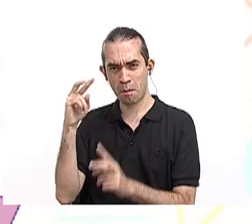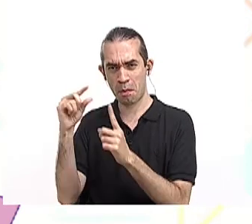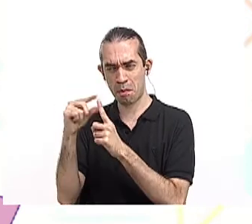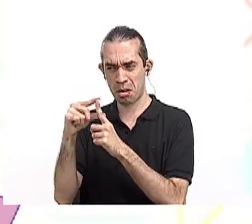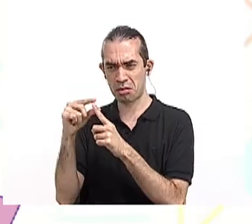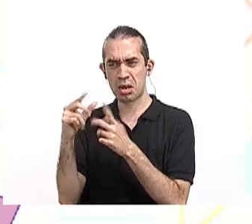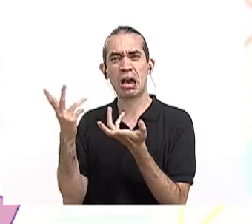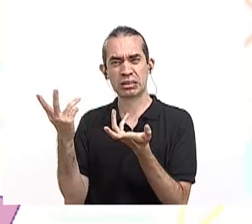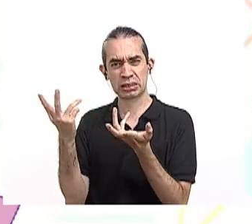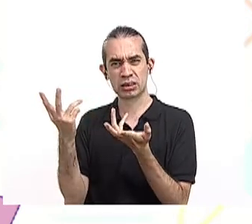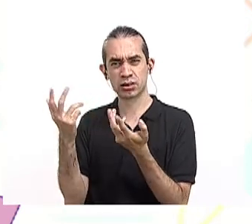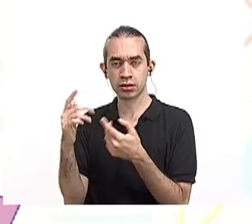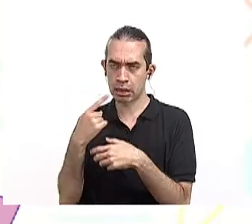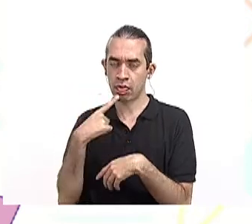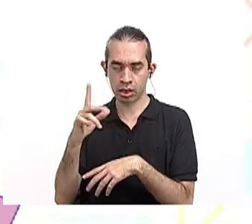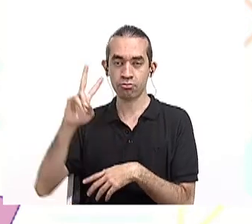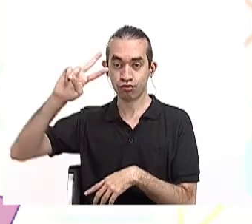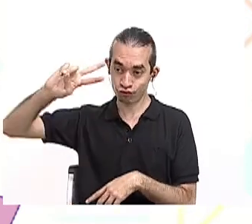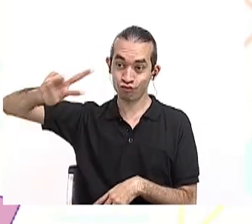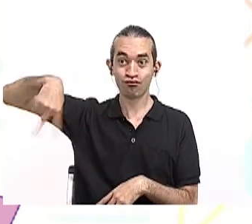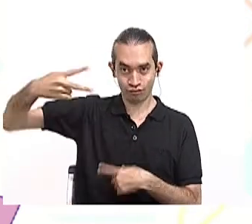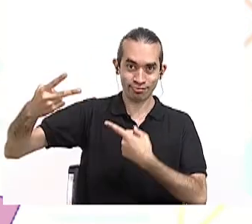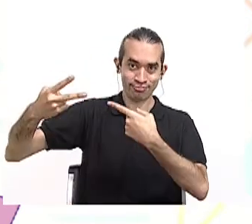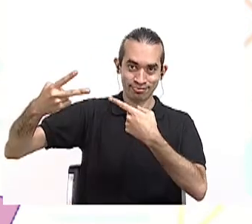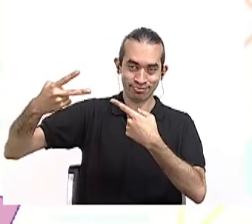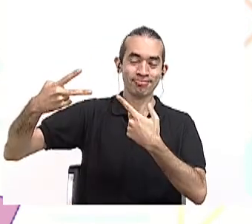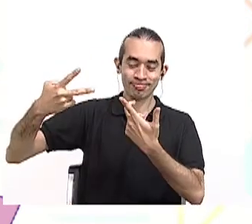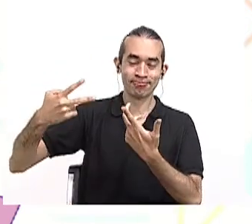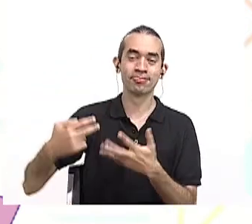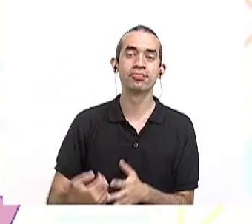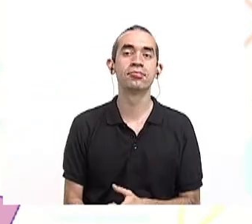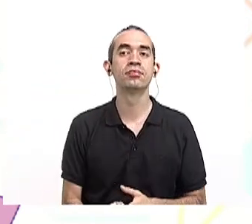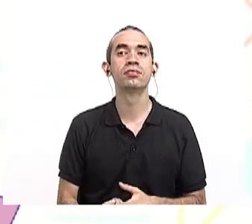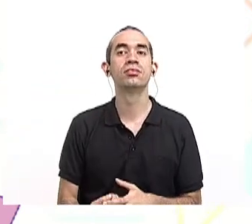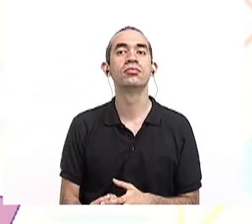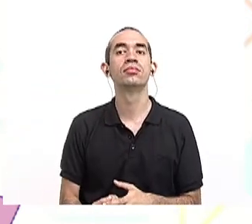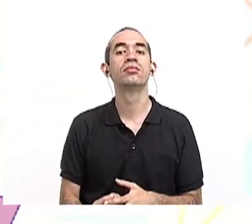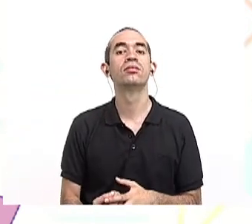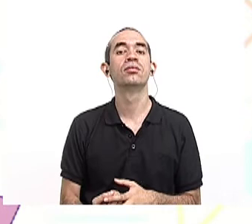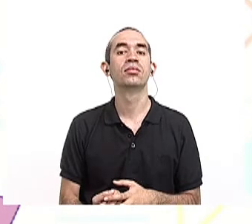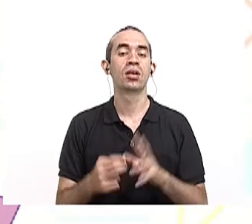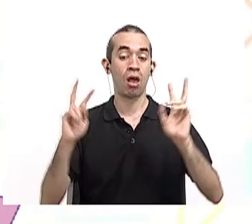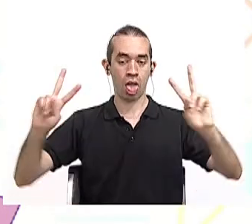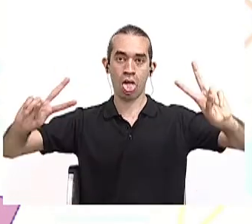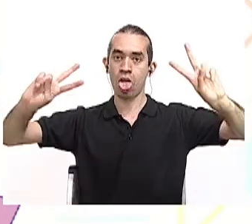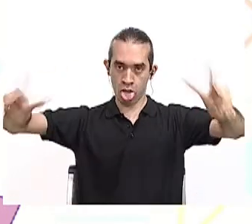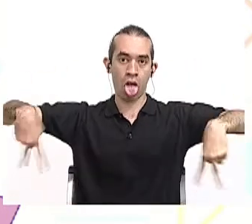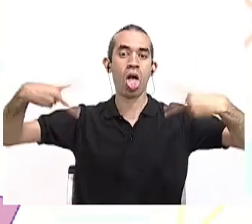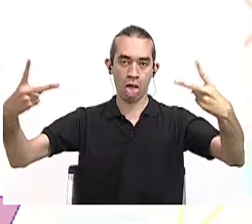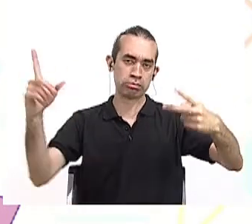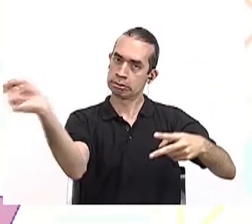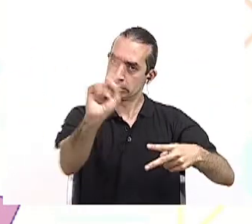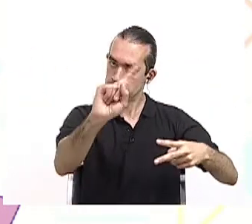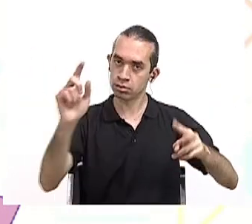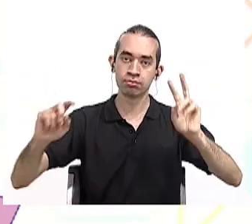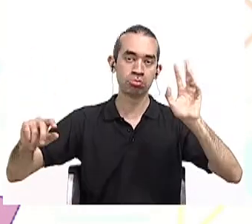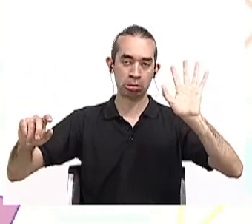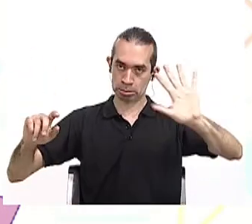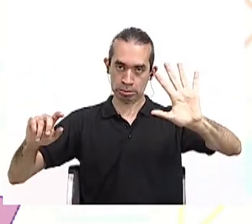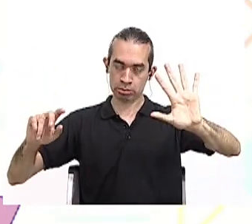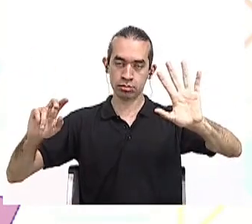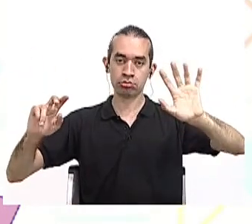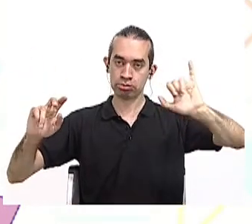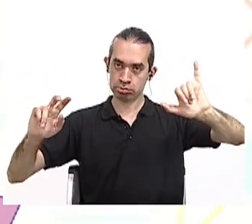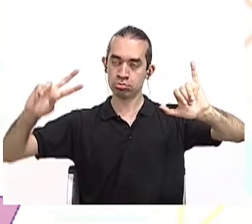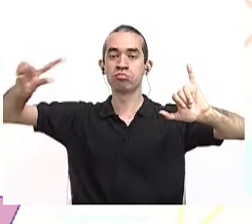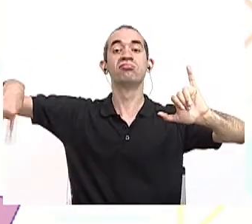fracción intercambiando los términos, pero los términos de la segunda fracción. Entonces,